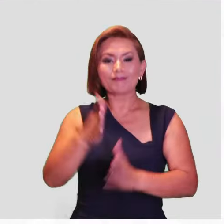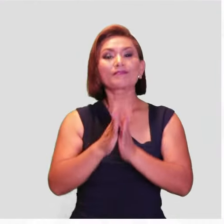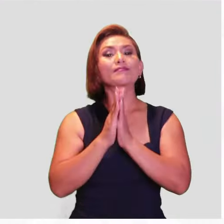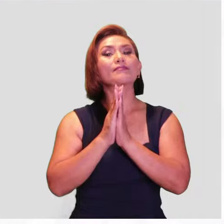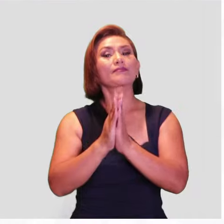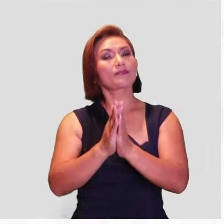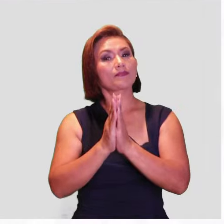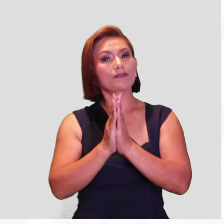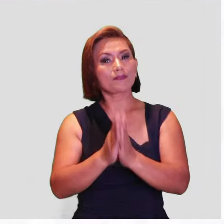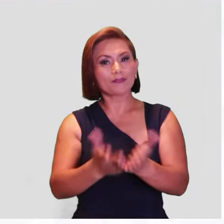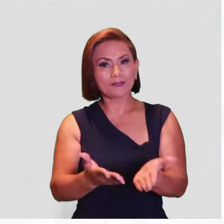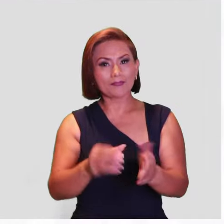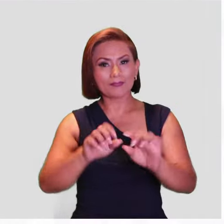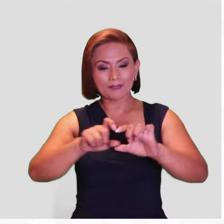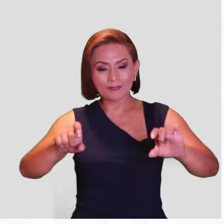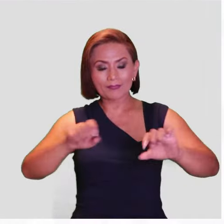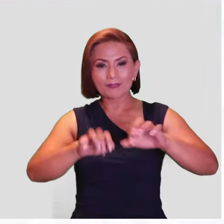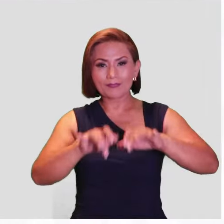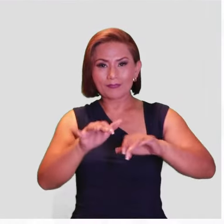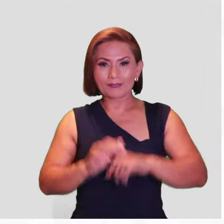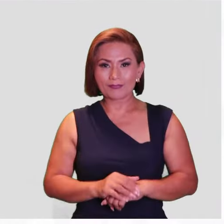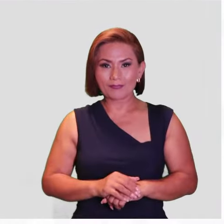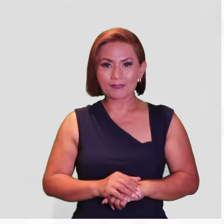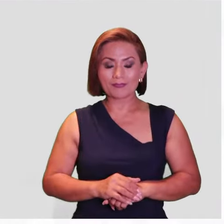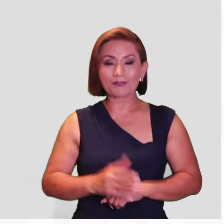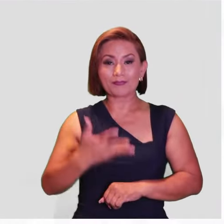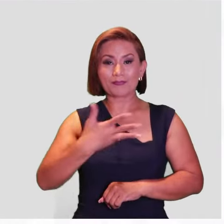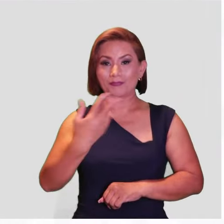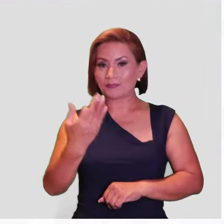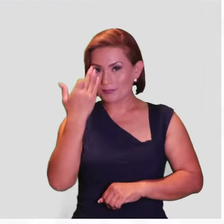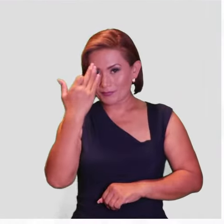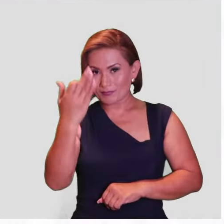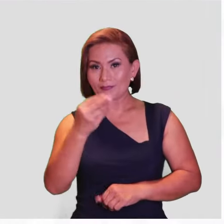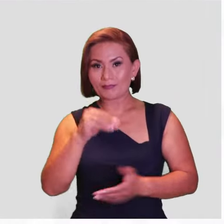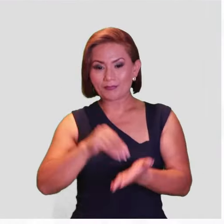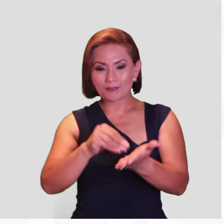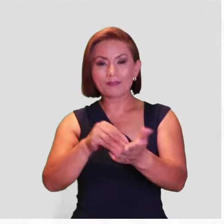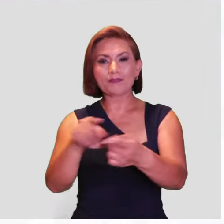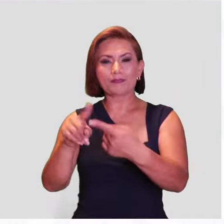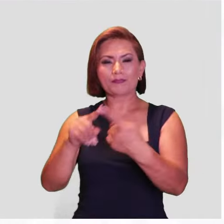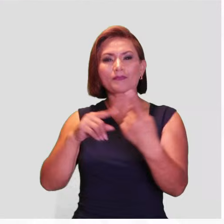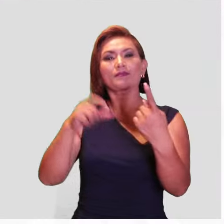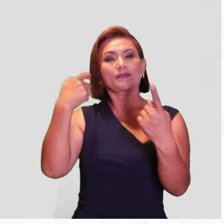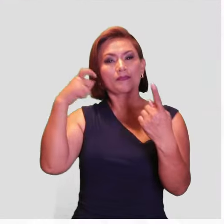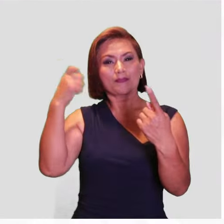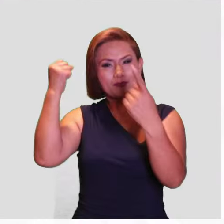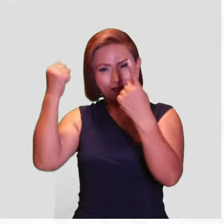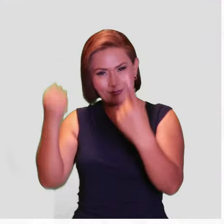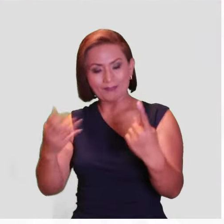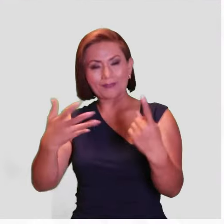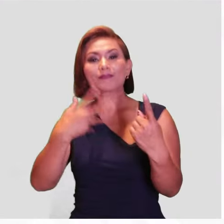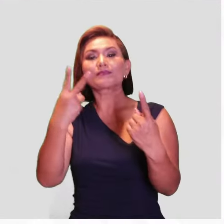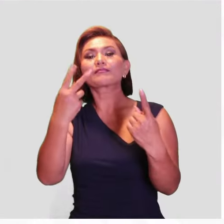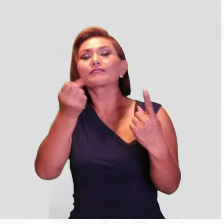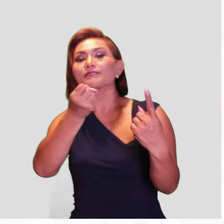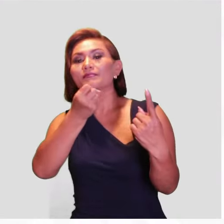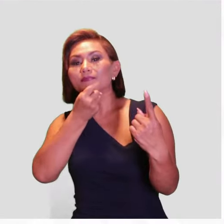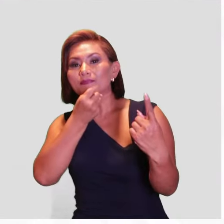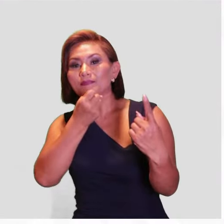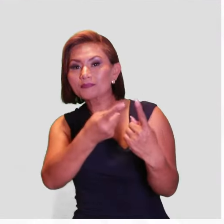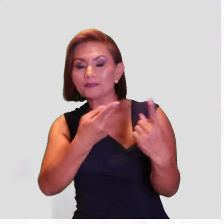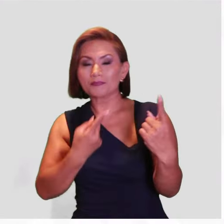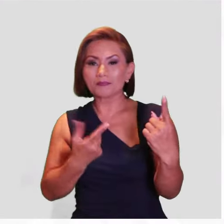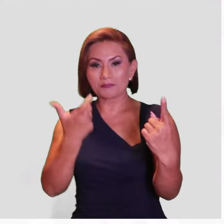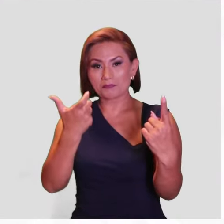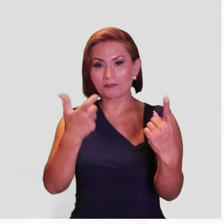realmente pues se registren. De hecho, el candidato Juan Roque de Querétaro Seguro cuenta con 2 segundos de su